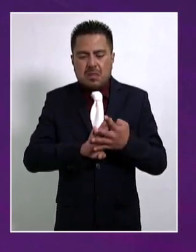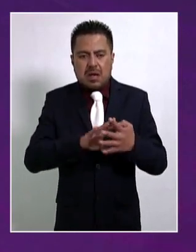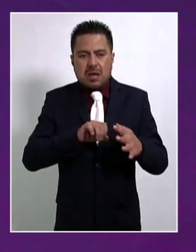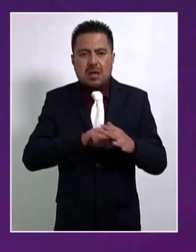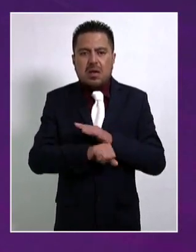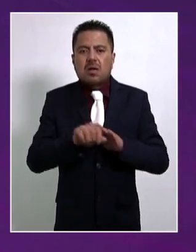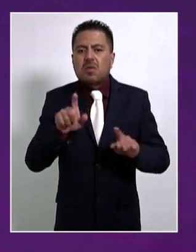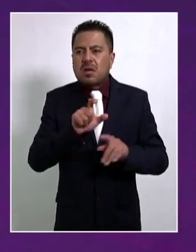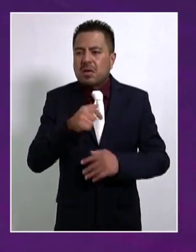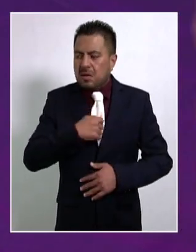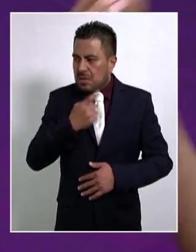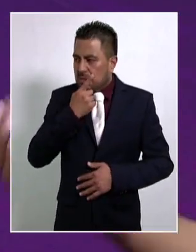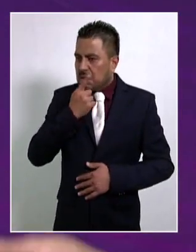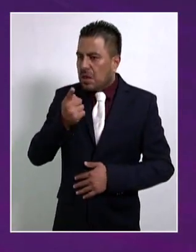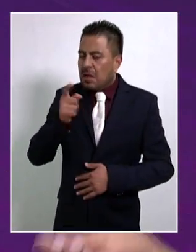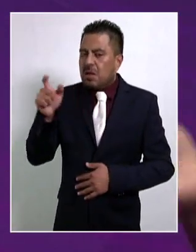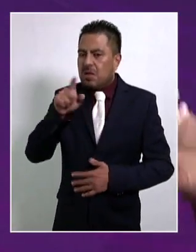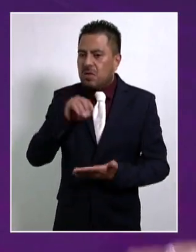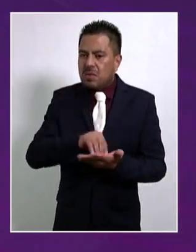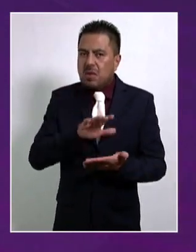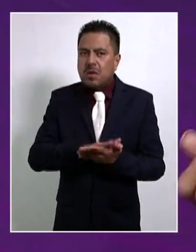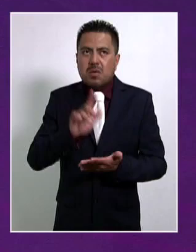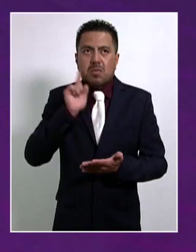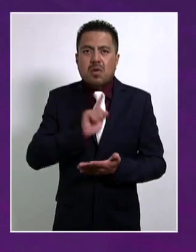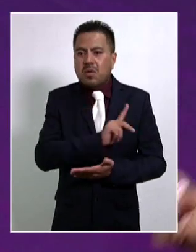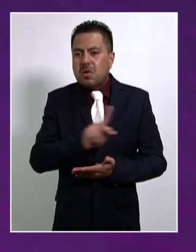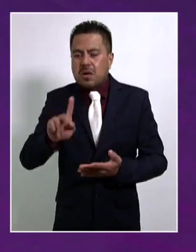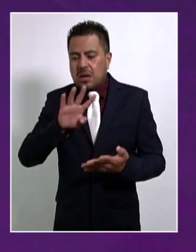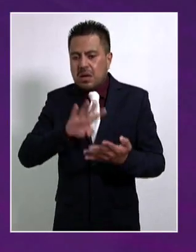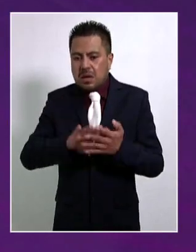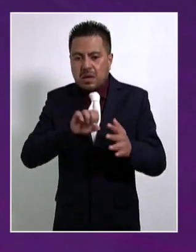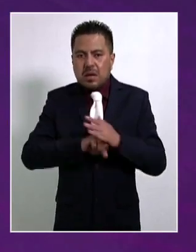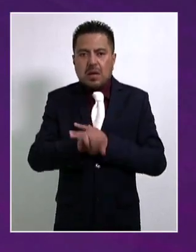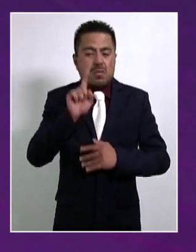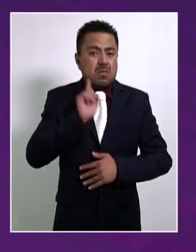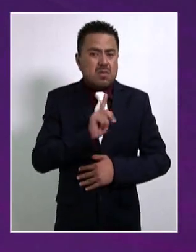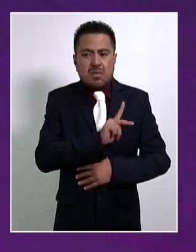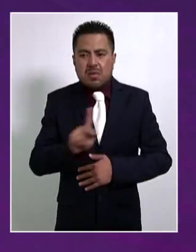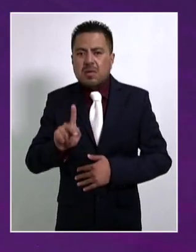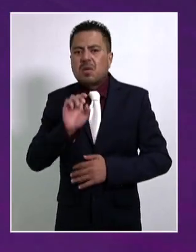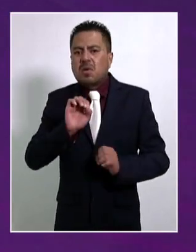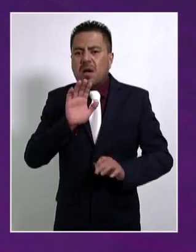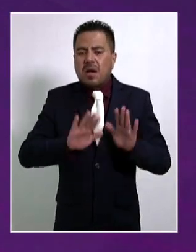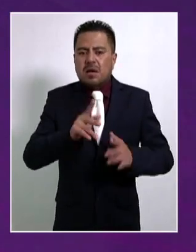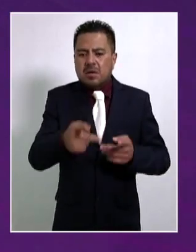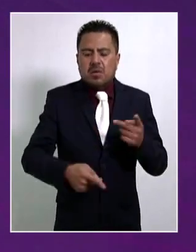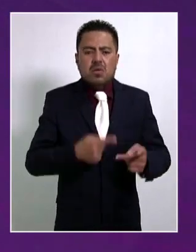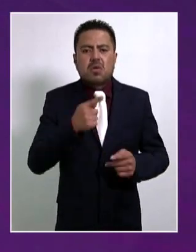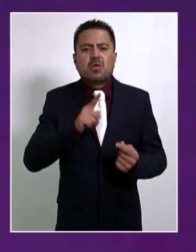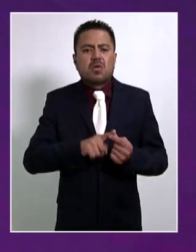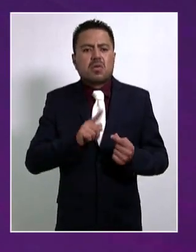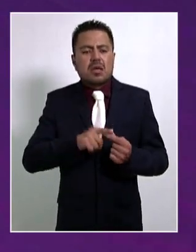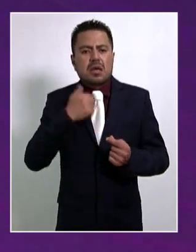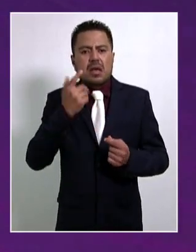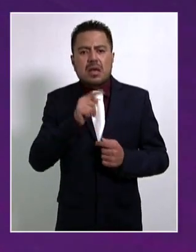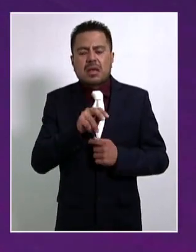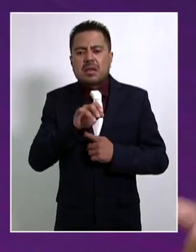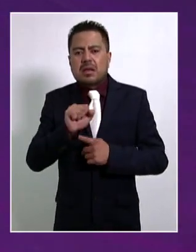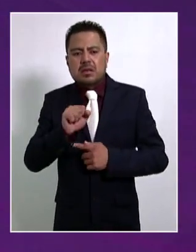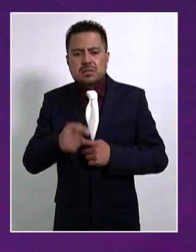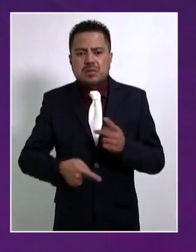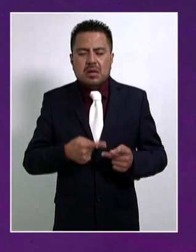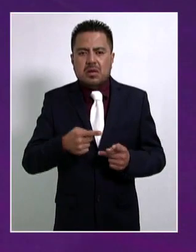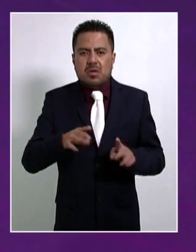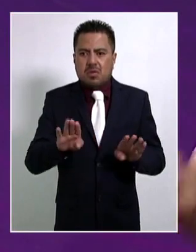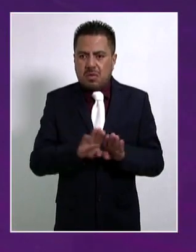cuando nosotros les decíamos, bueno, pon a las mujeres en los centros penitenciarios femeniles o pregúntales dónde quiere estar una mujer trans. Me decían, no,